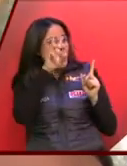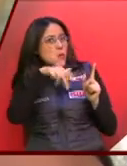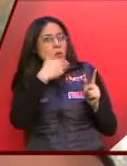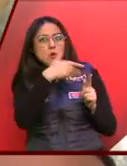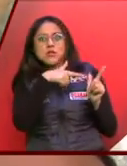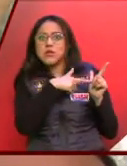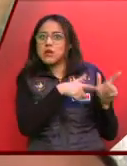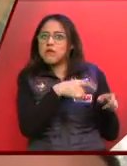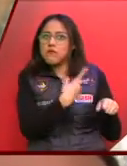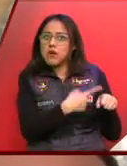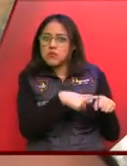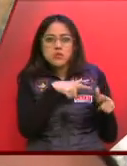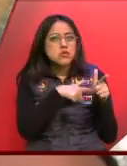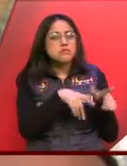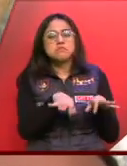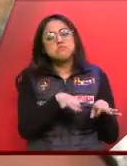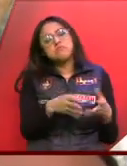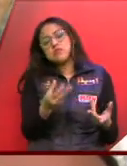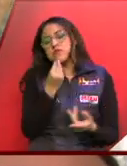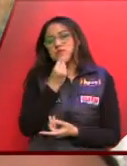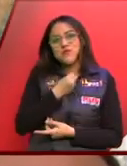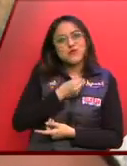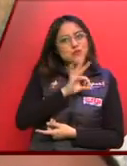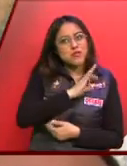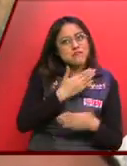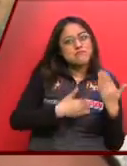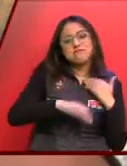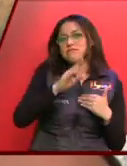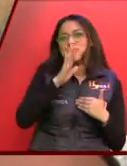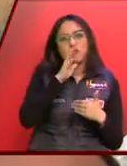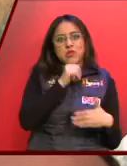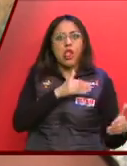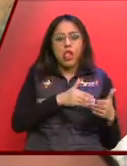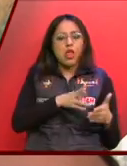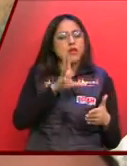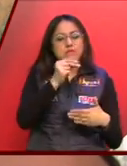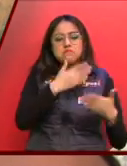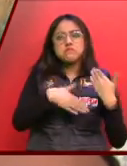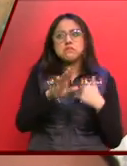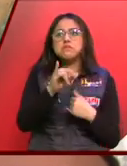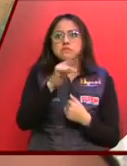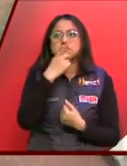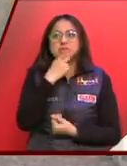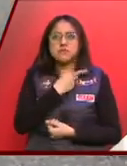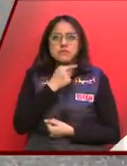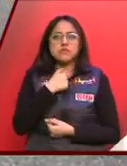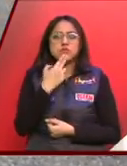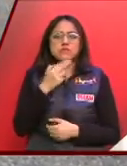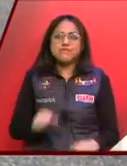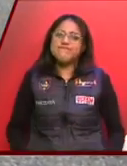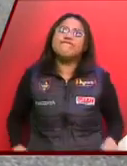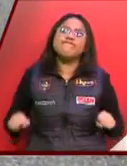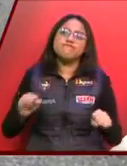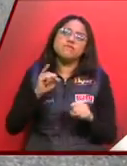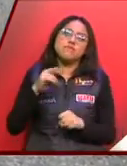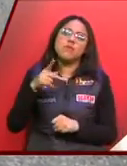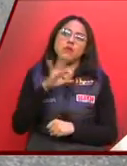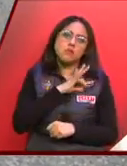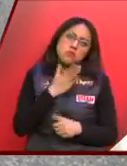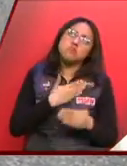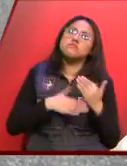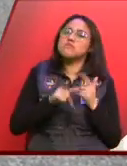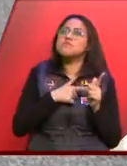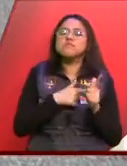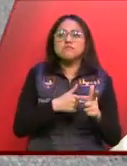presente. Y no me queda de otra que seguir para adelante. Yo no me opongo aunque me digan que estoy en silla de ruedas. Sentado en su silla y a la